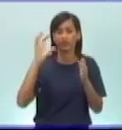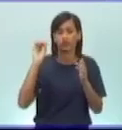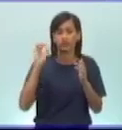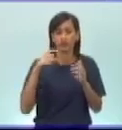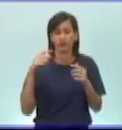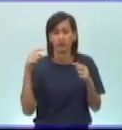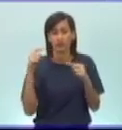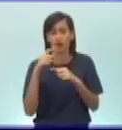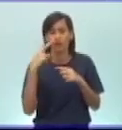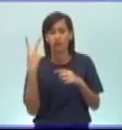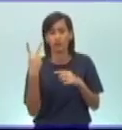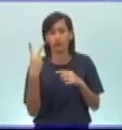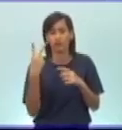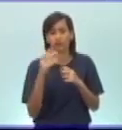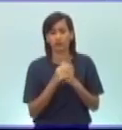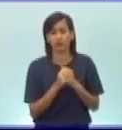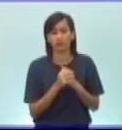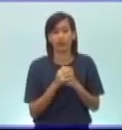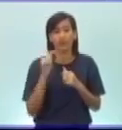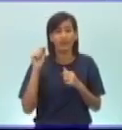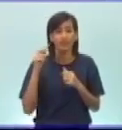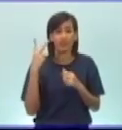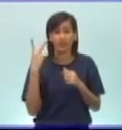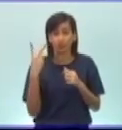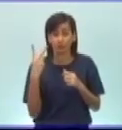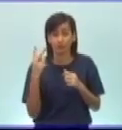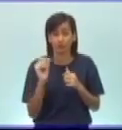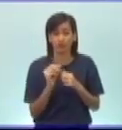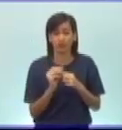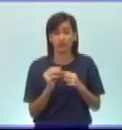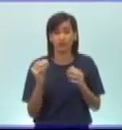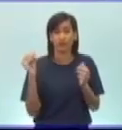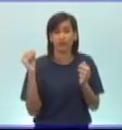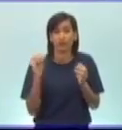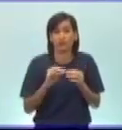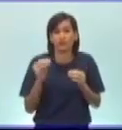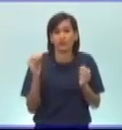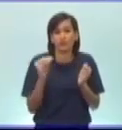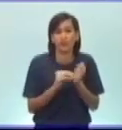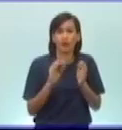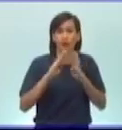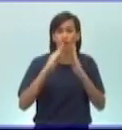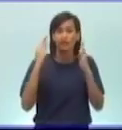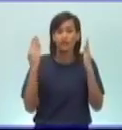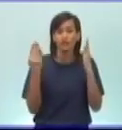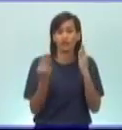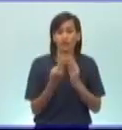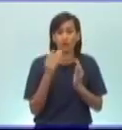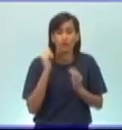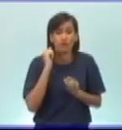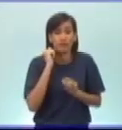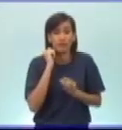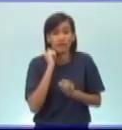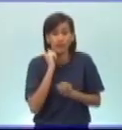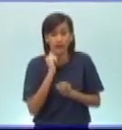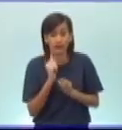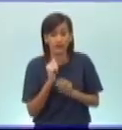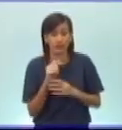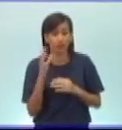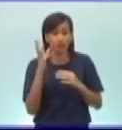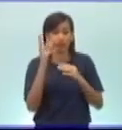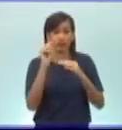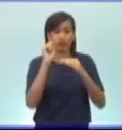9. Este 2 se convierte en el entero, el resto sería el